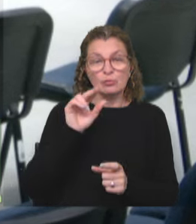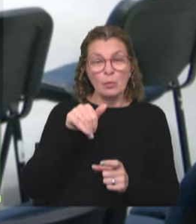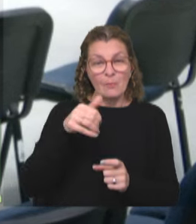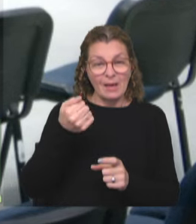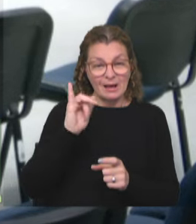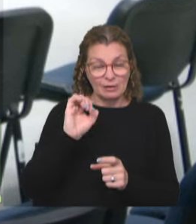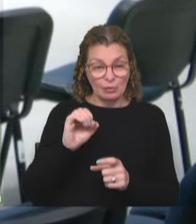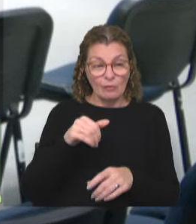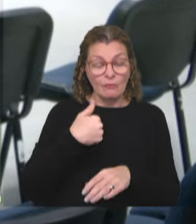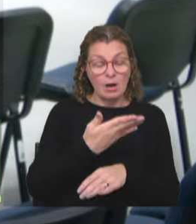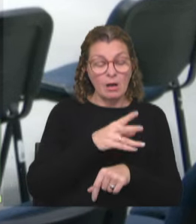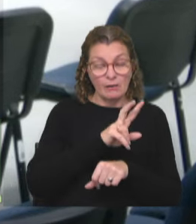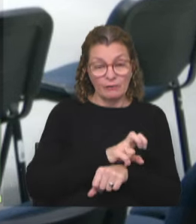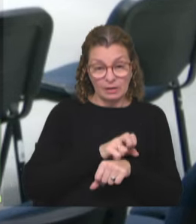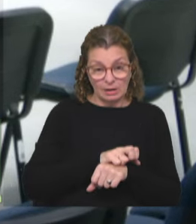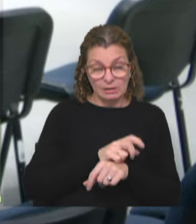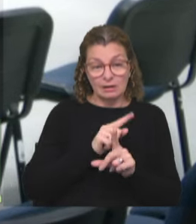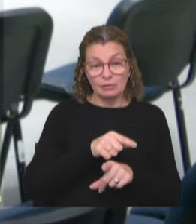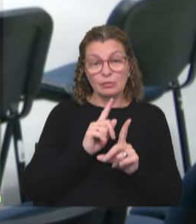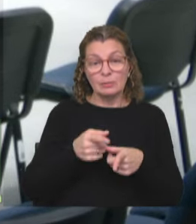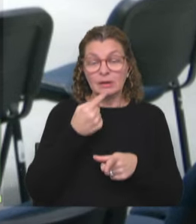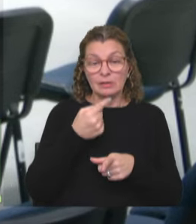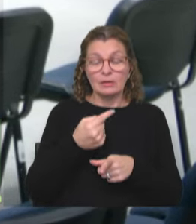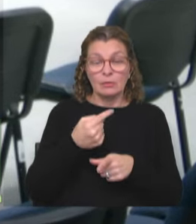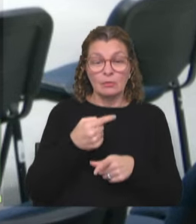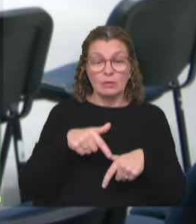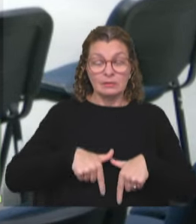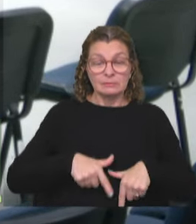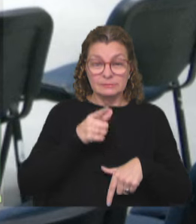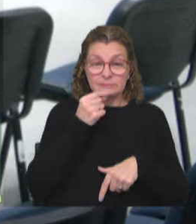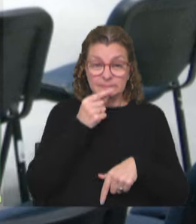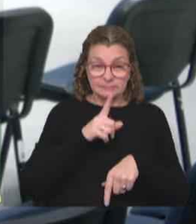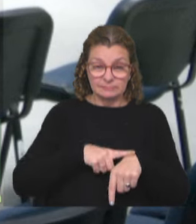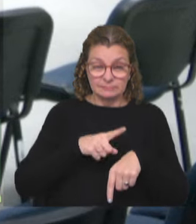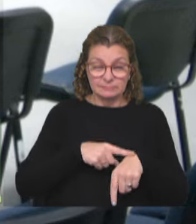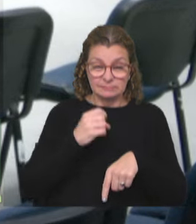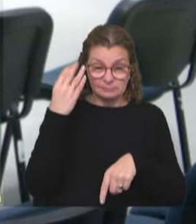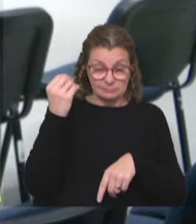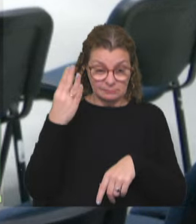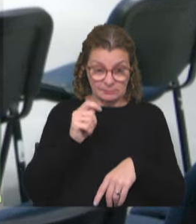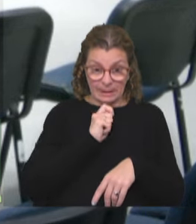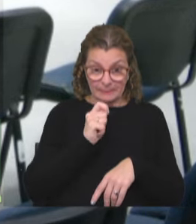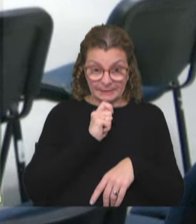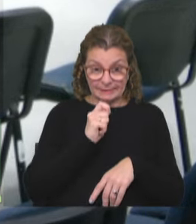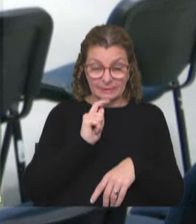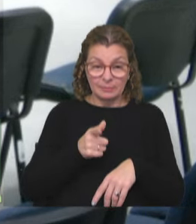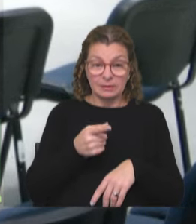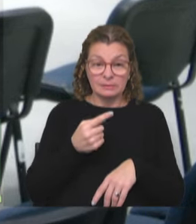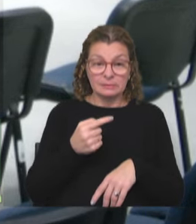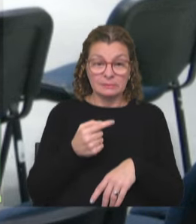tratarse en fiscalía. Esto también lo dijo Nicolás Martinelli hace minutos en conferencia de prensa, debido